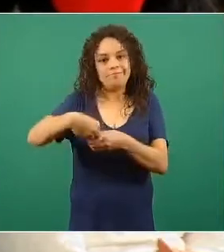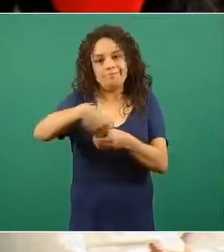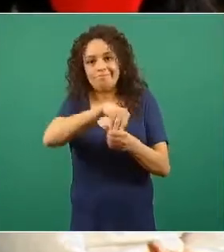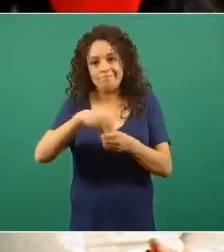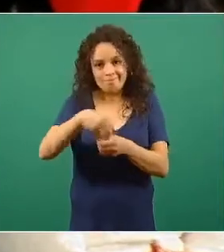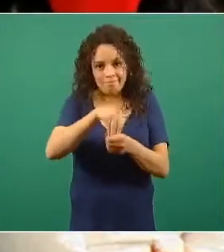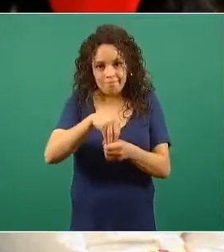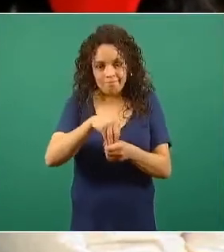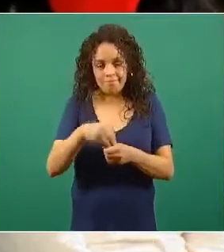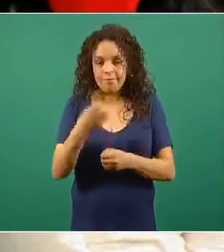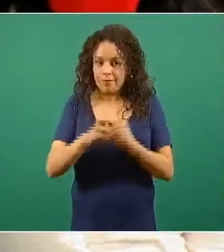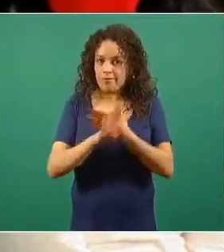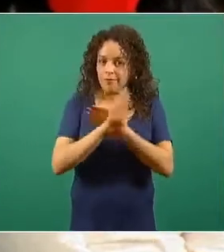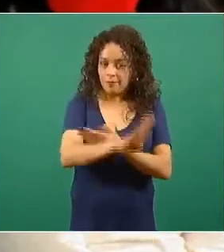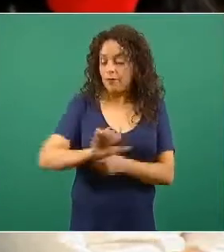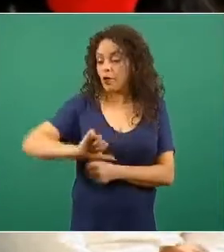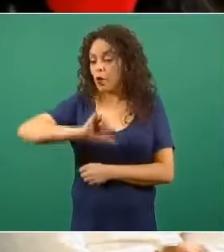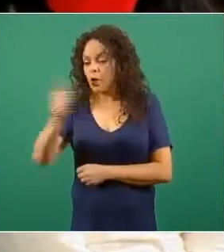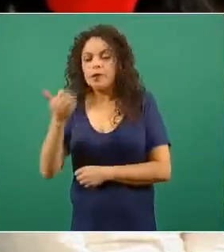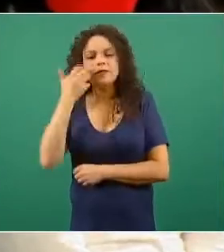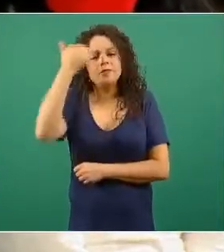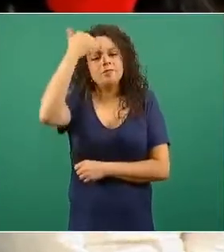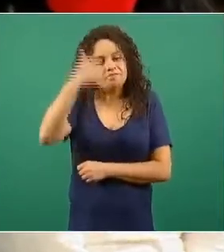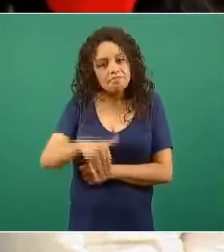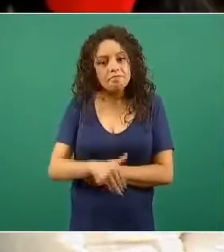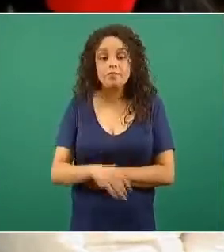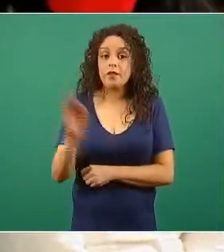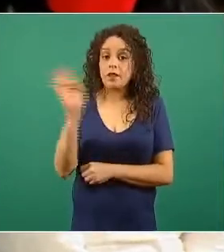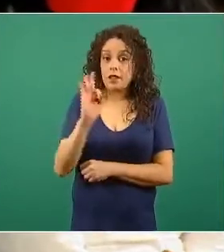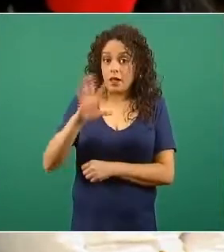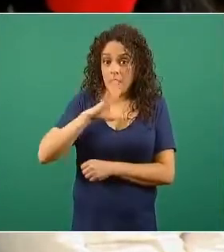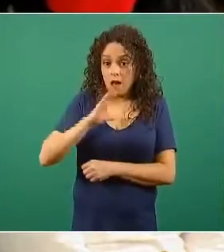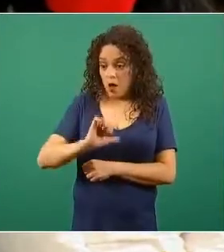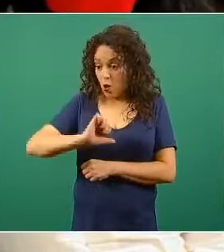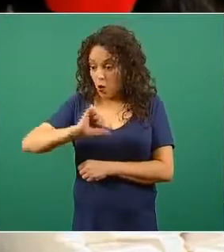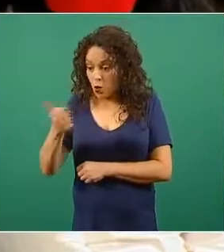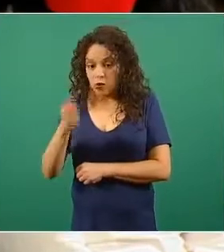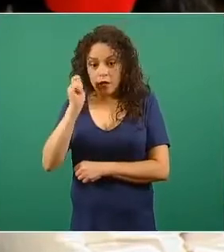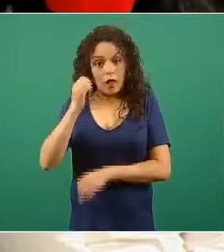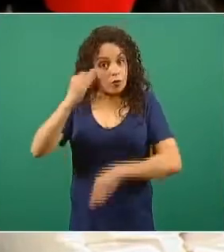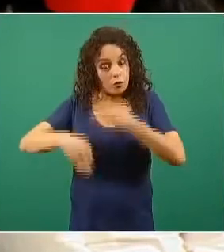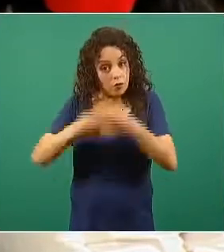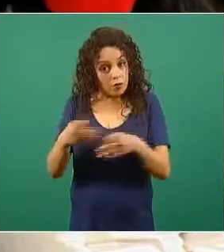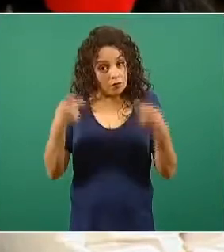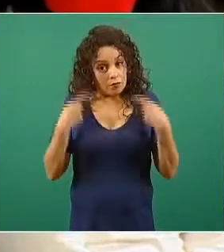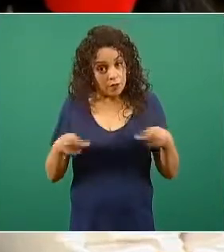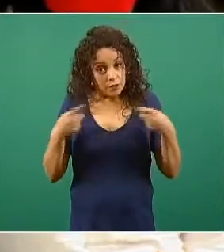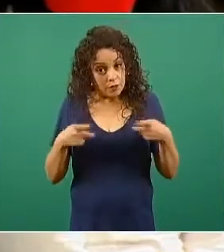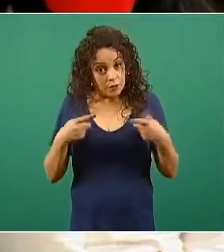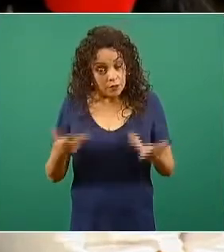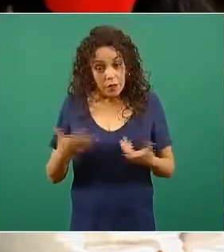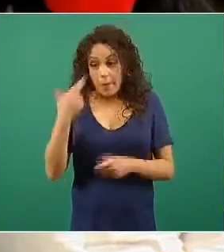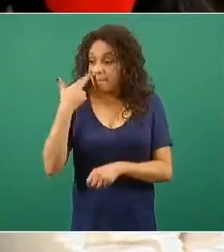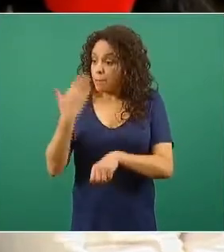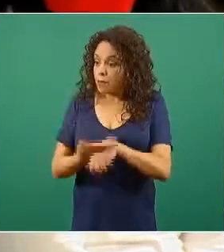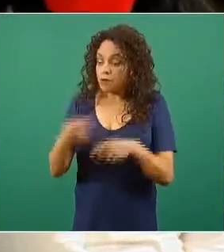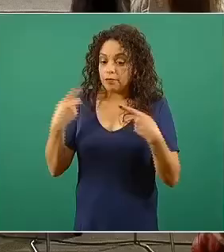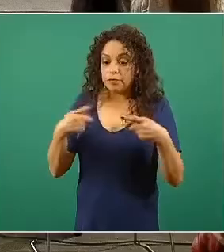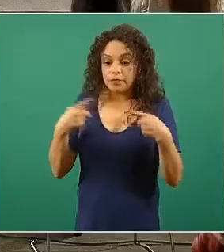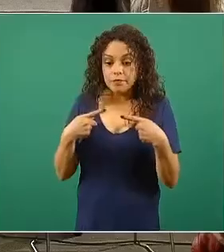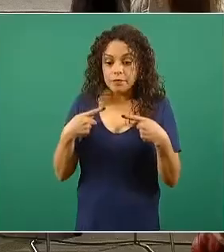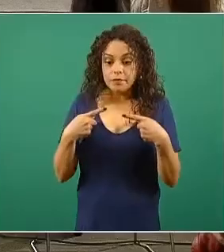saber si se van a tomar algunas medidas paralelas para todo el personal y todos los responsables y